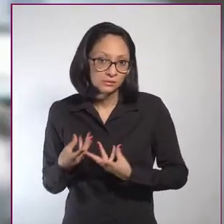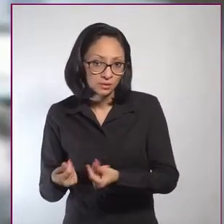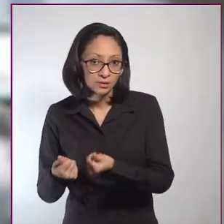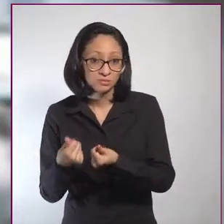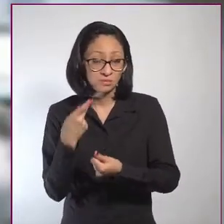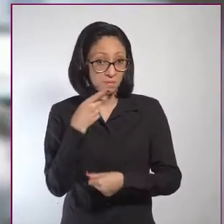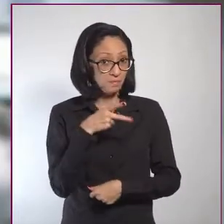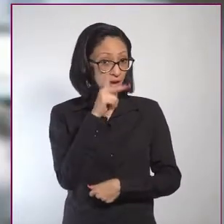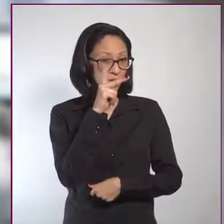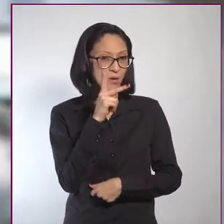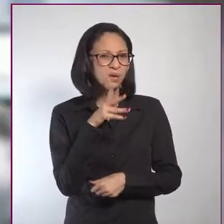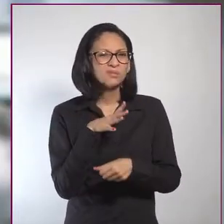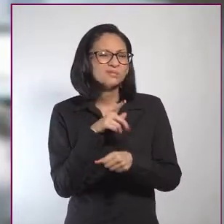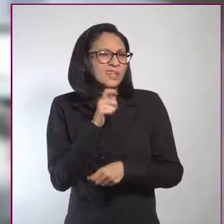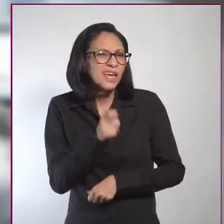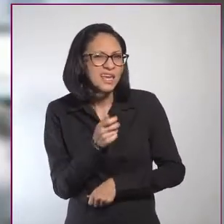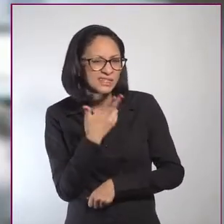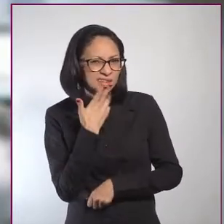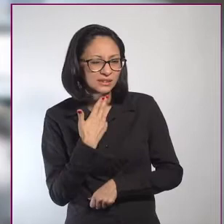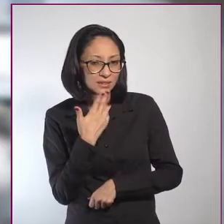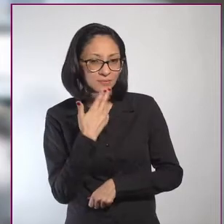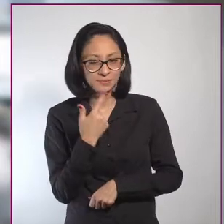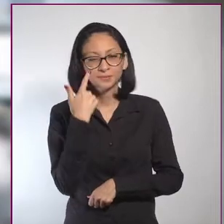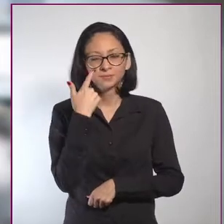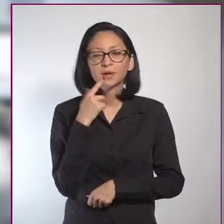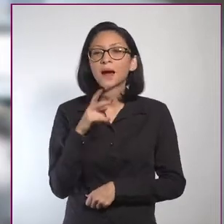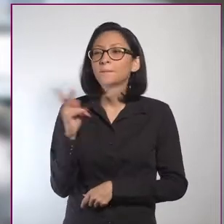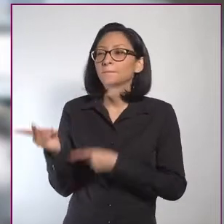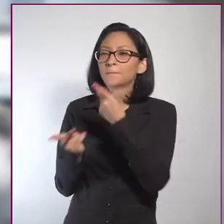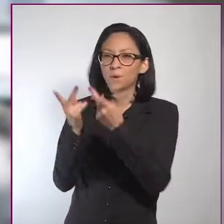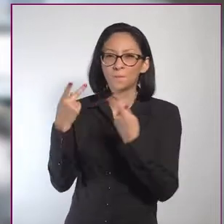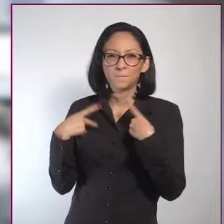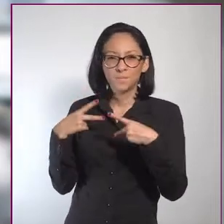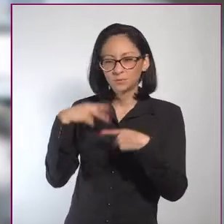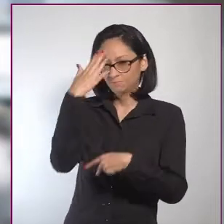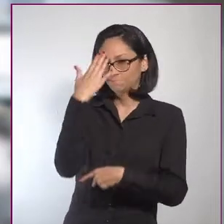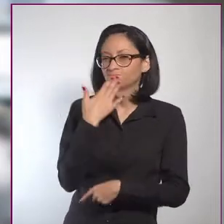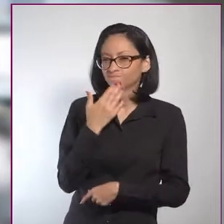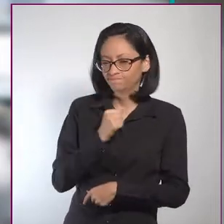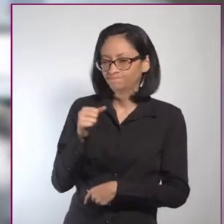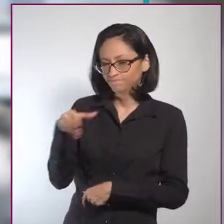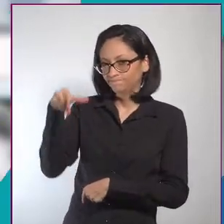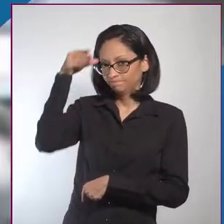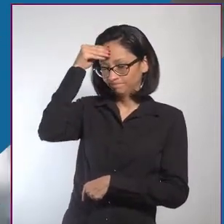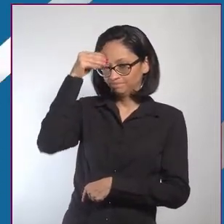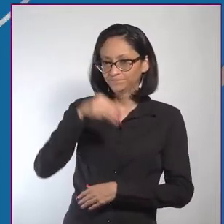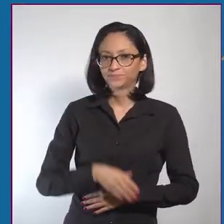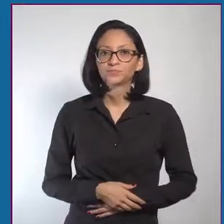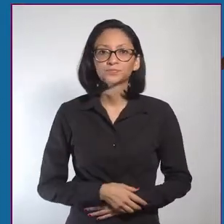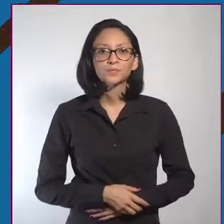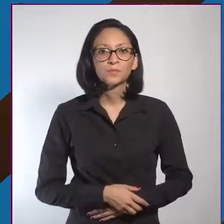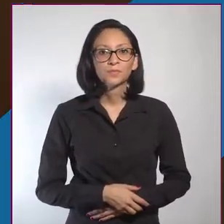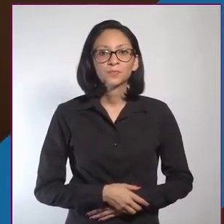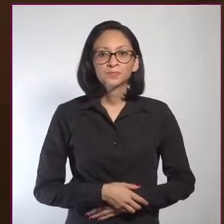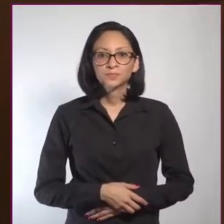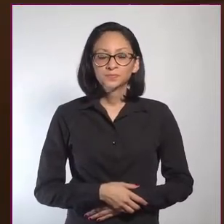a todo esto, ¿qué es la diabetes? Vamos a la entrevista con nuestro experto para aprender más al respecto.